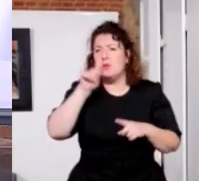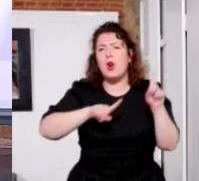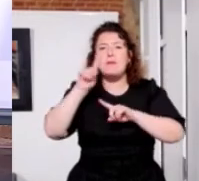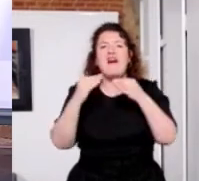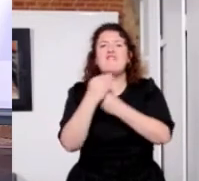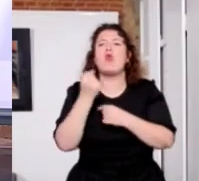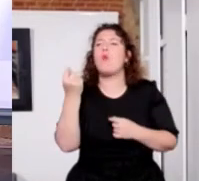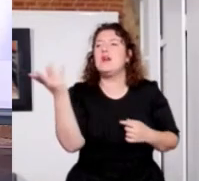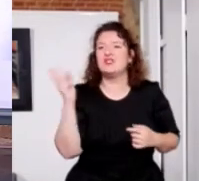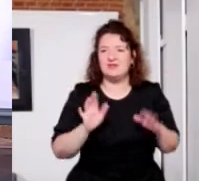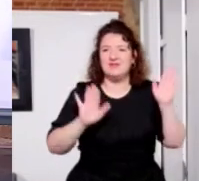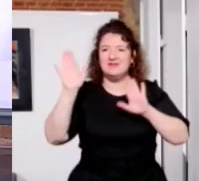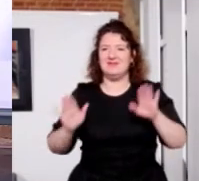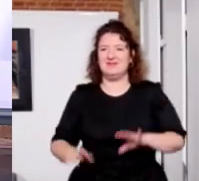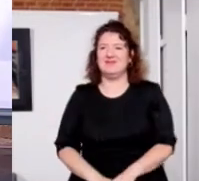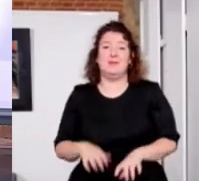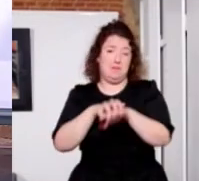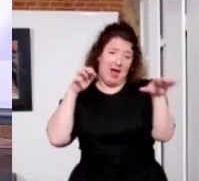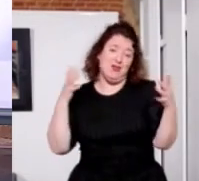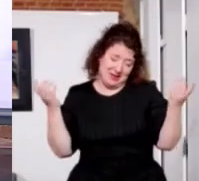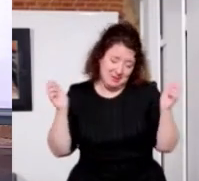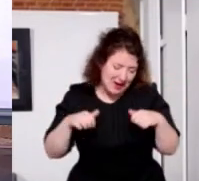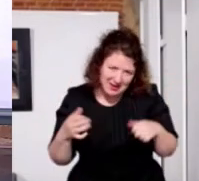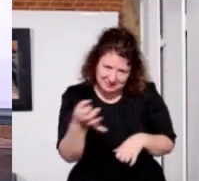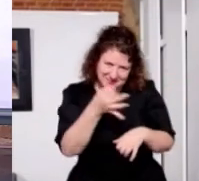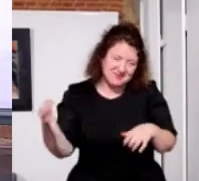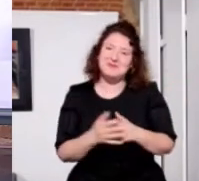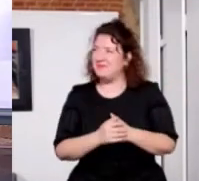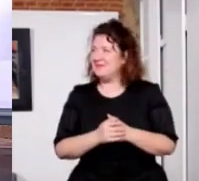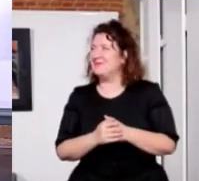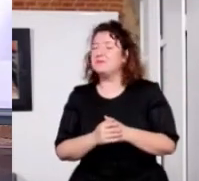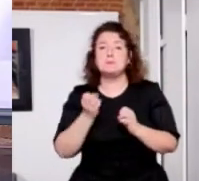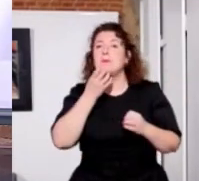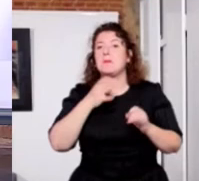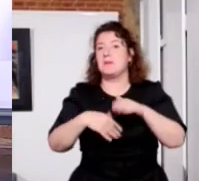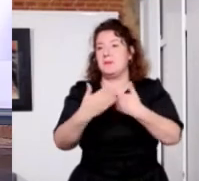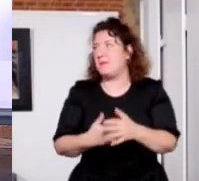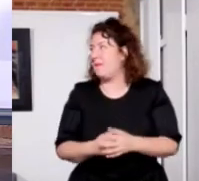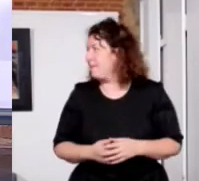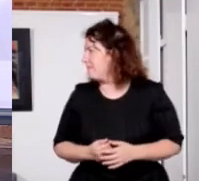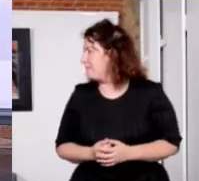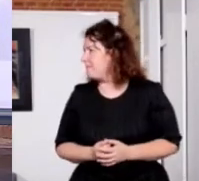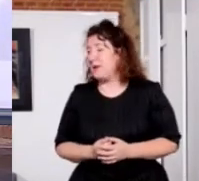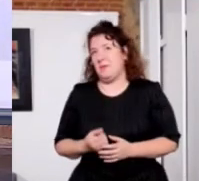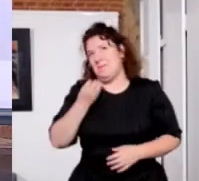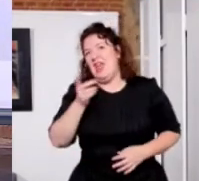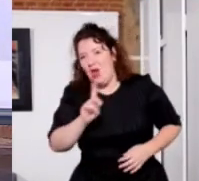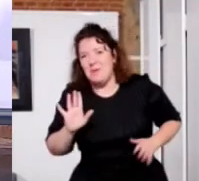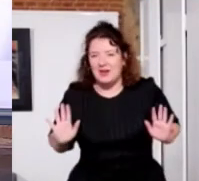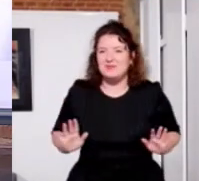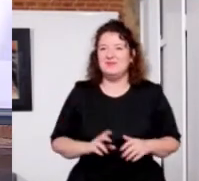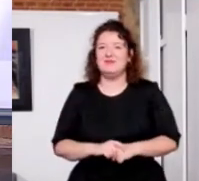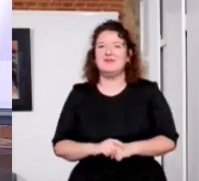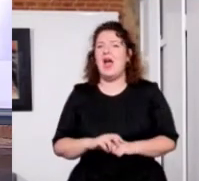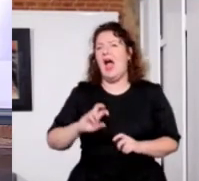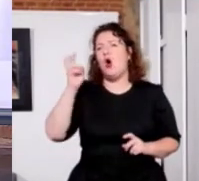ver. La mayoría, vale, también, fantástico. Vamos bien, entonces. Bueno, no vamos bien, pero ¿algún otro problema con el que